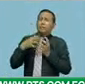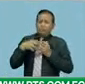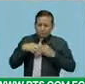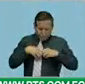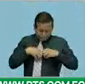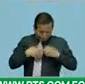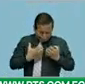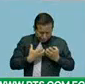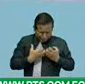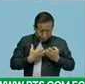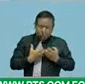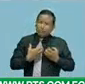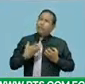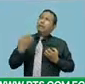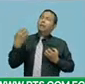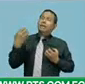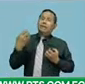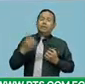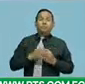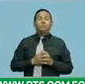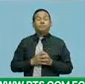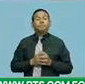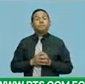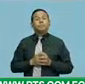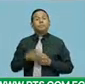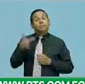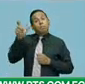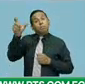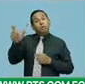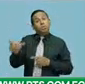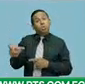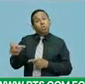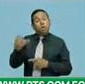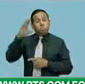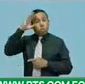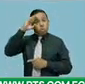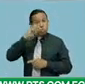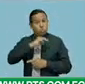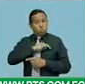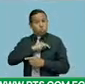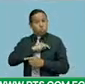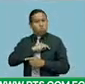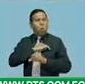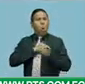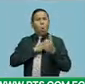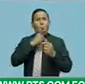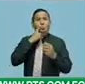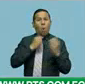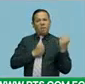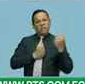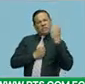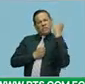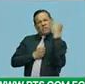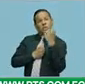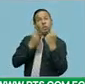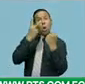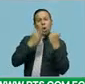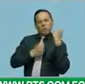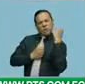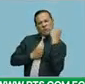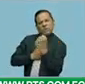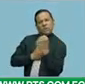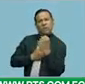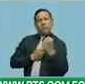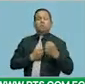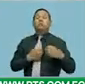con él. Al agente de control metropolitano, el asesino le propinó 2 certeras puñaladas, una a la altura del tórax y otra en el